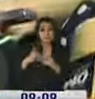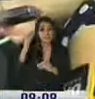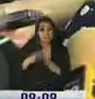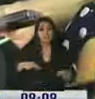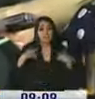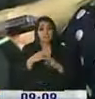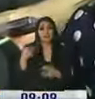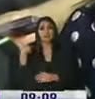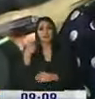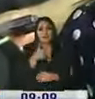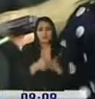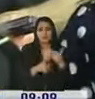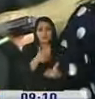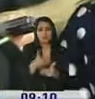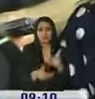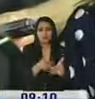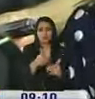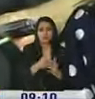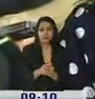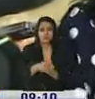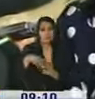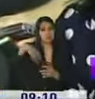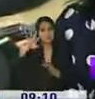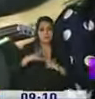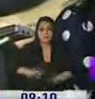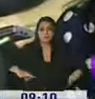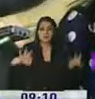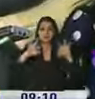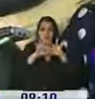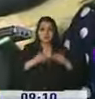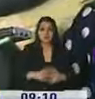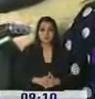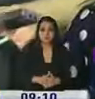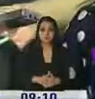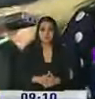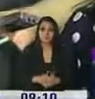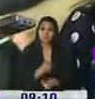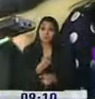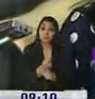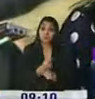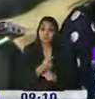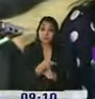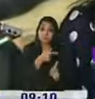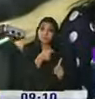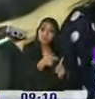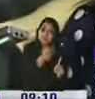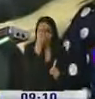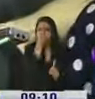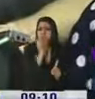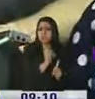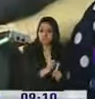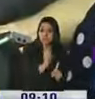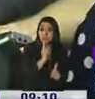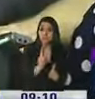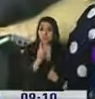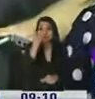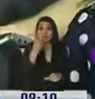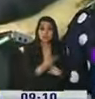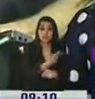está superior a, como le dijo, a la eficiencia. En tal razón, ella considera que por segunda